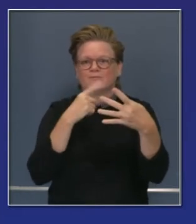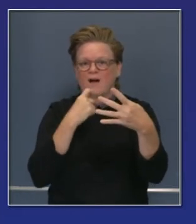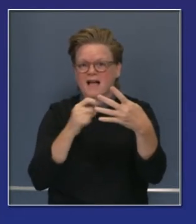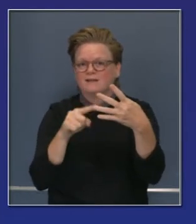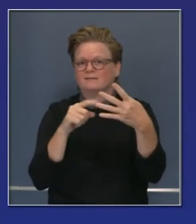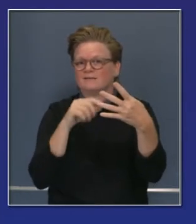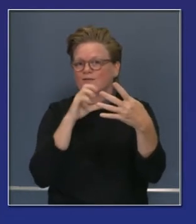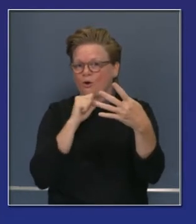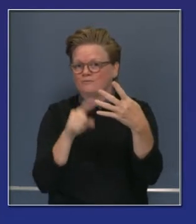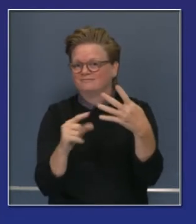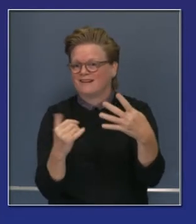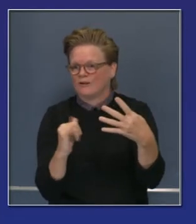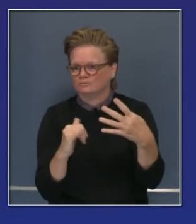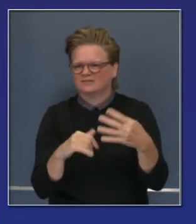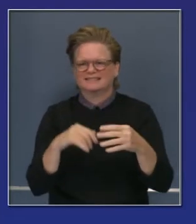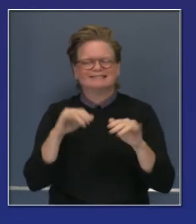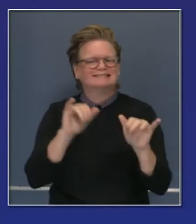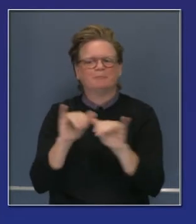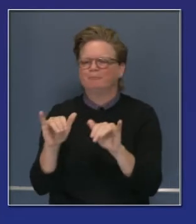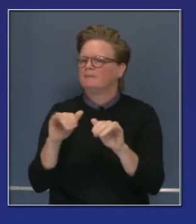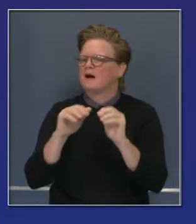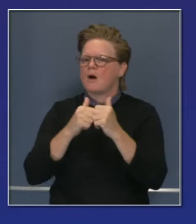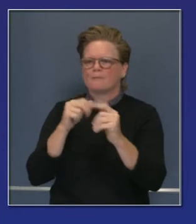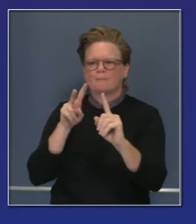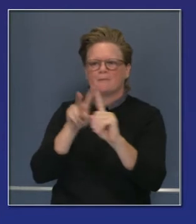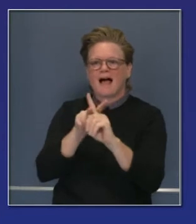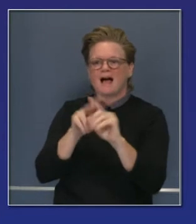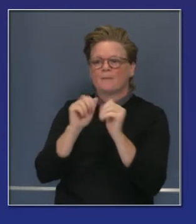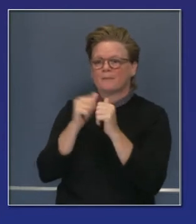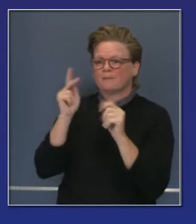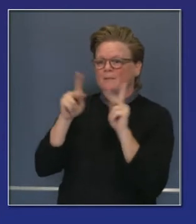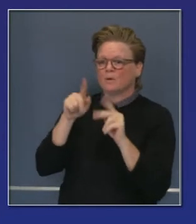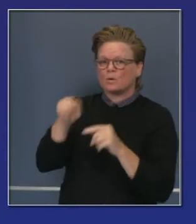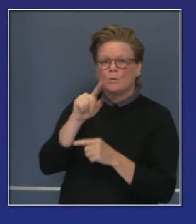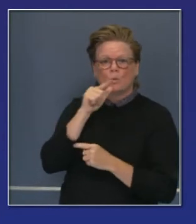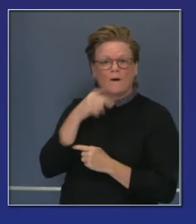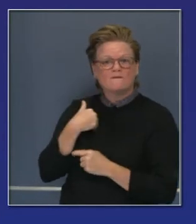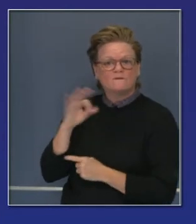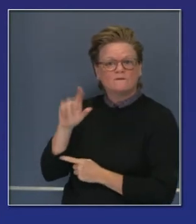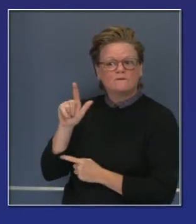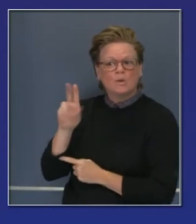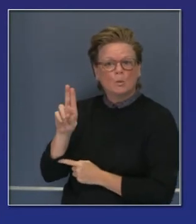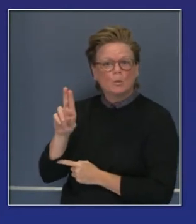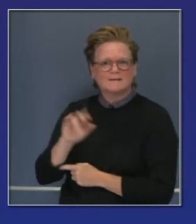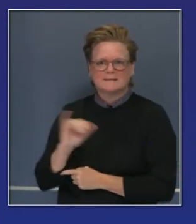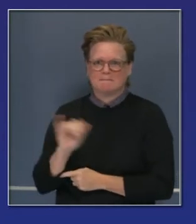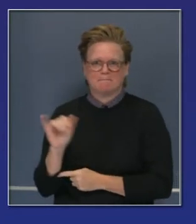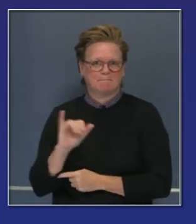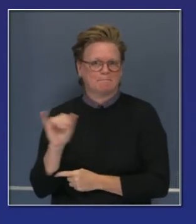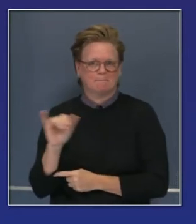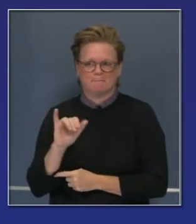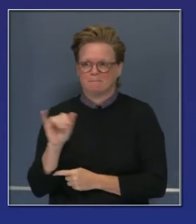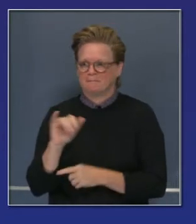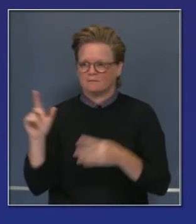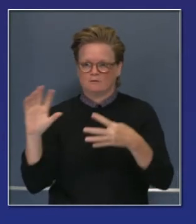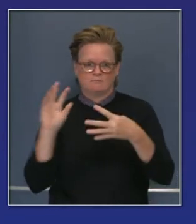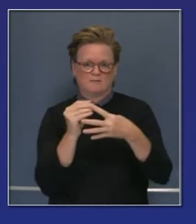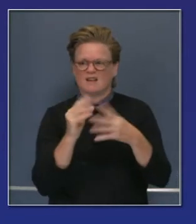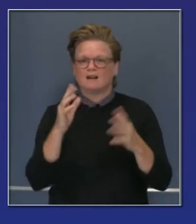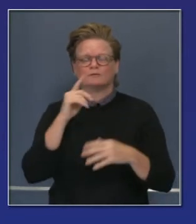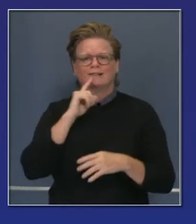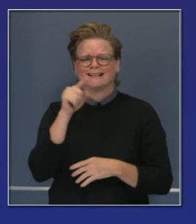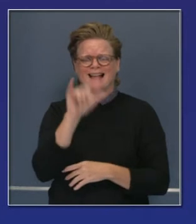con la pandemia y la influenza, para poder sobreponernos a los próximos meses aquí en el estado de California. Reitero, este